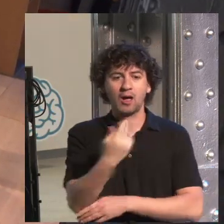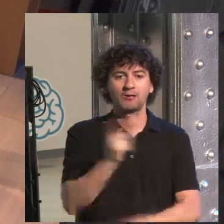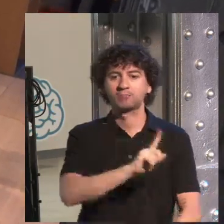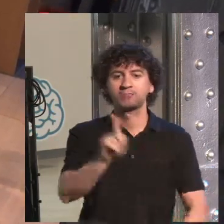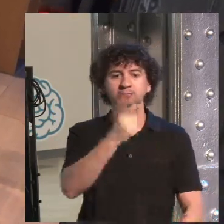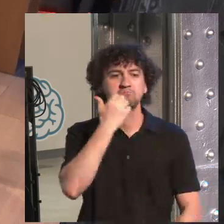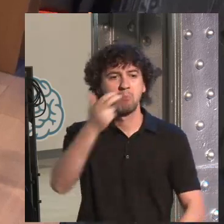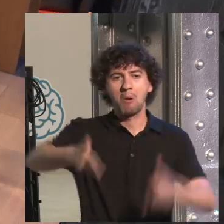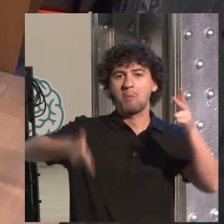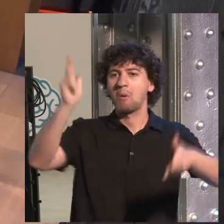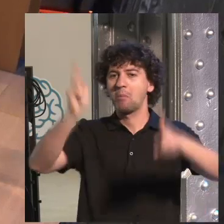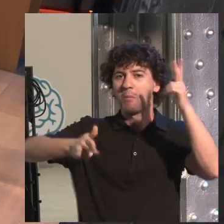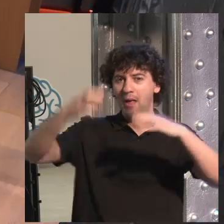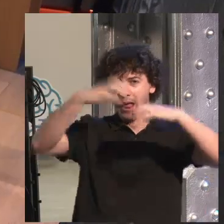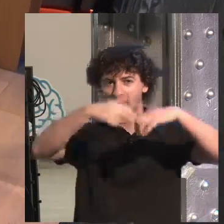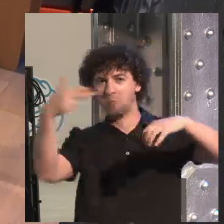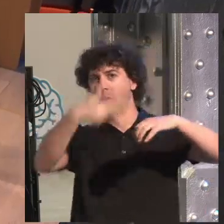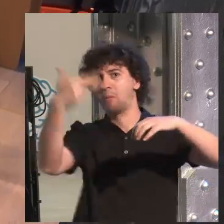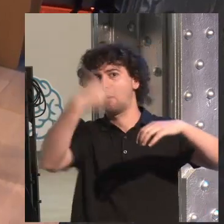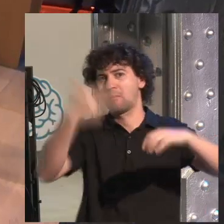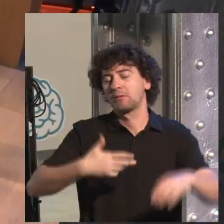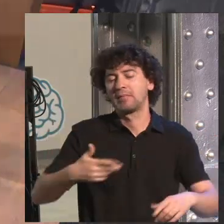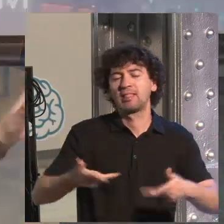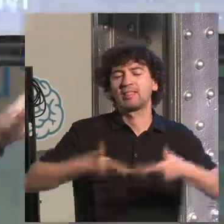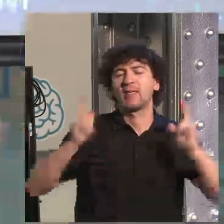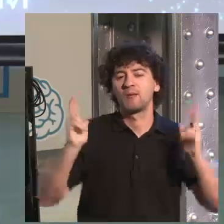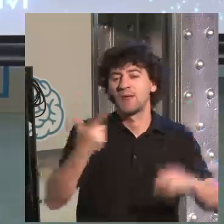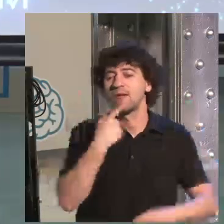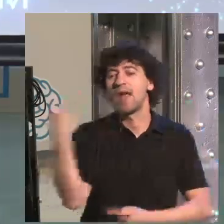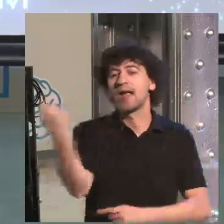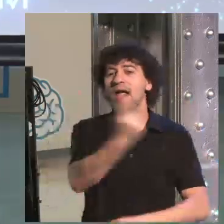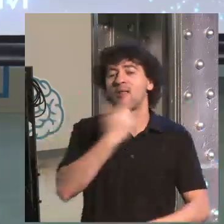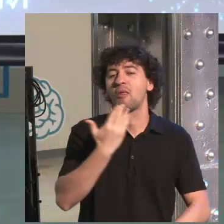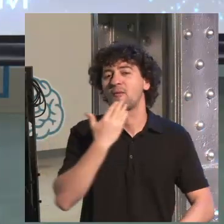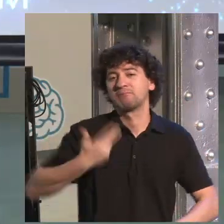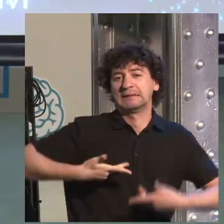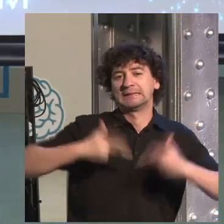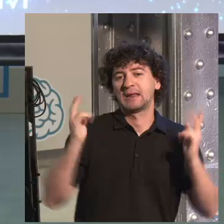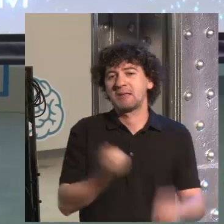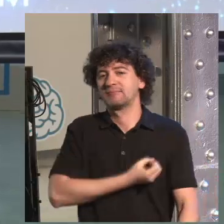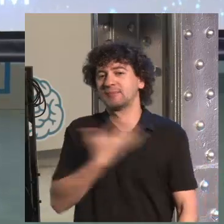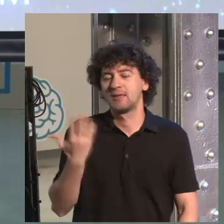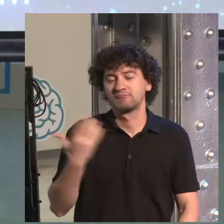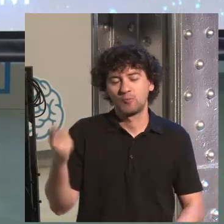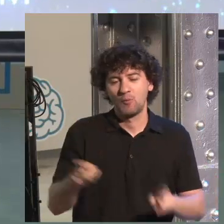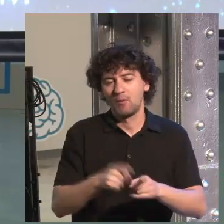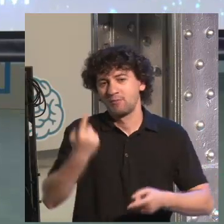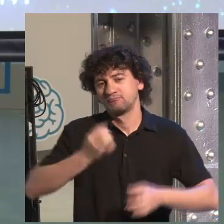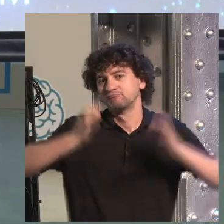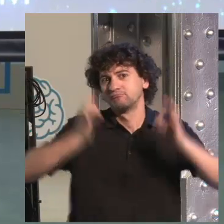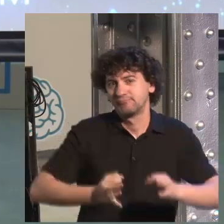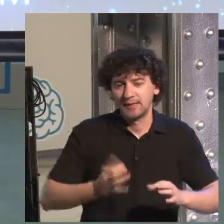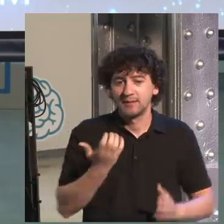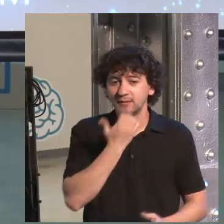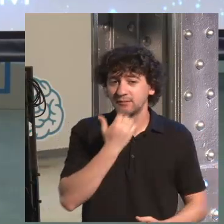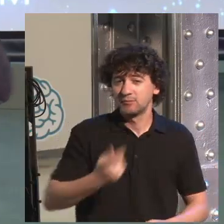tiros en la cabeza a la gente, que, oye, cada uno tiene sus hobbies, no hay que juzgar a las personas. Pero es que además lo normal sería que